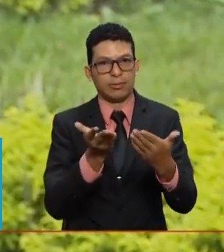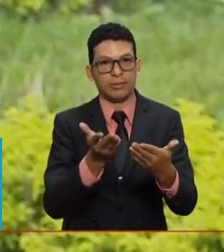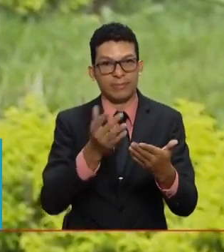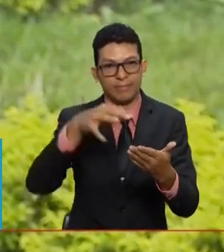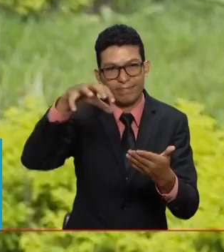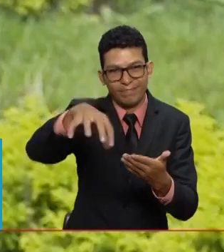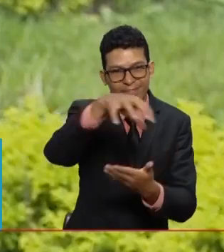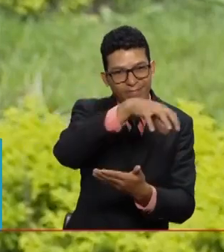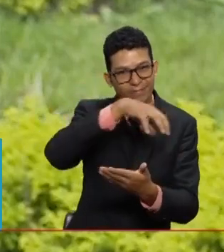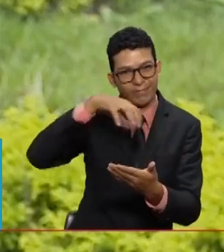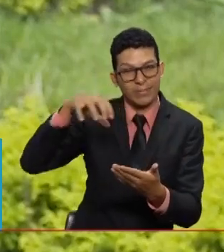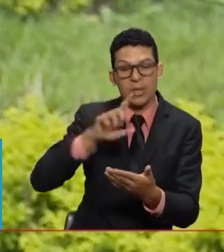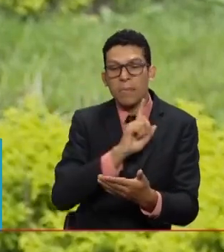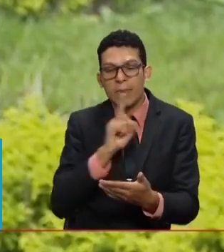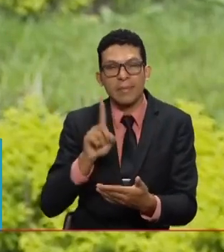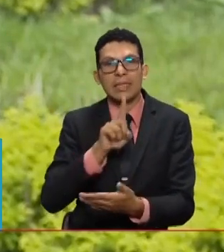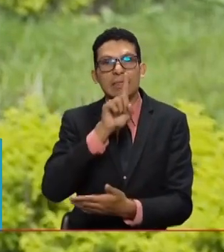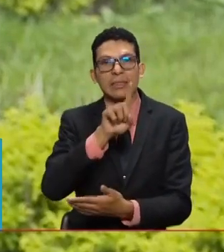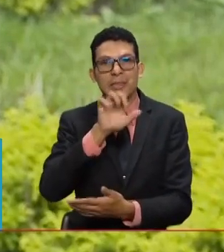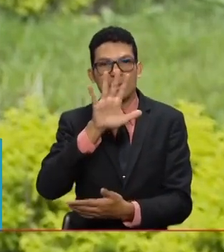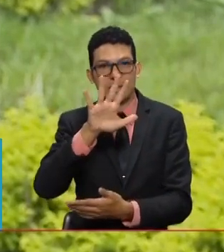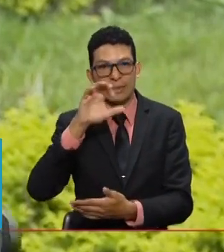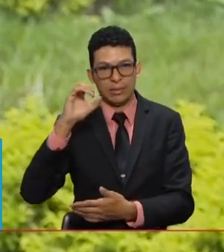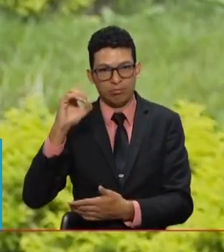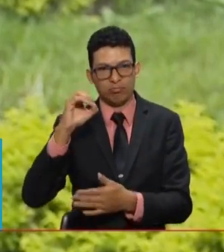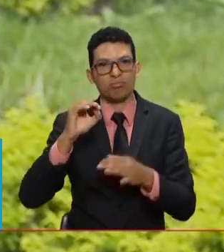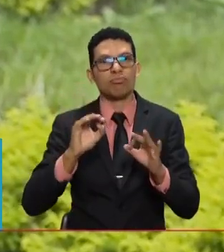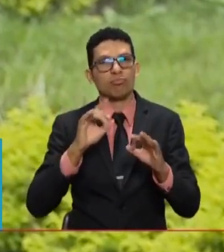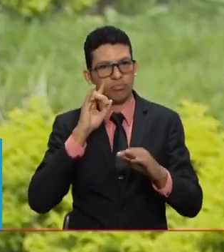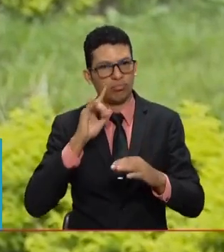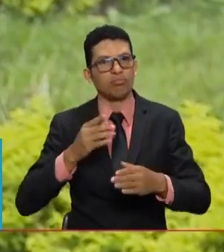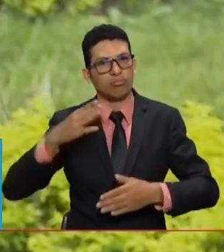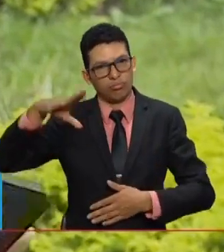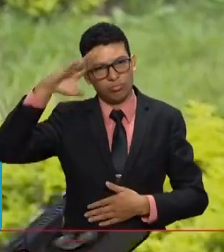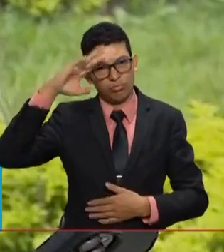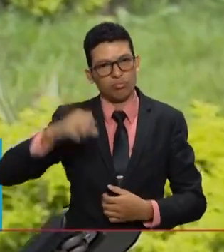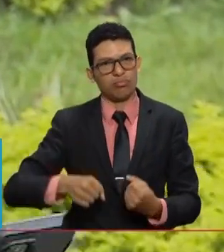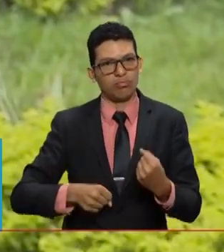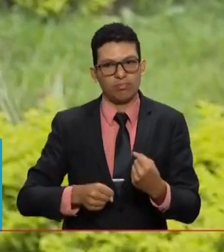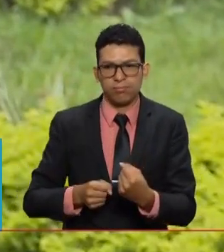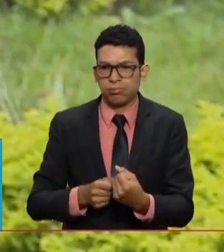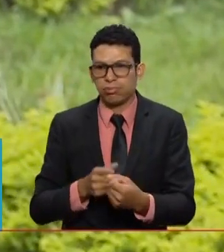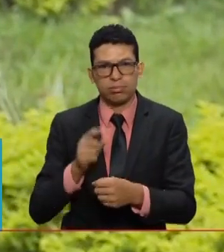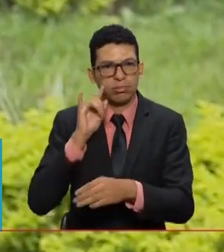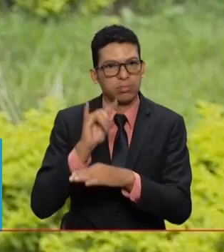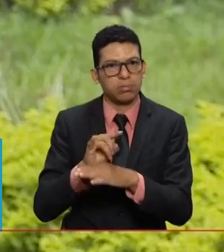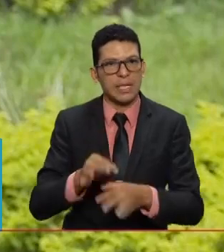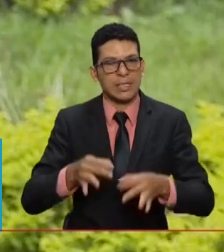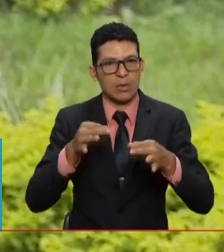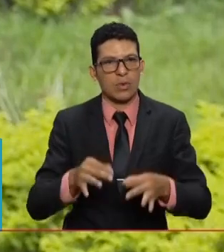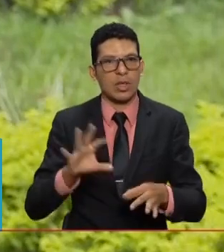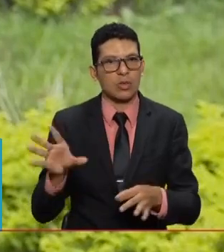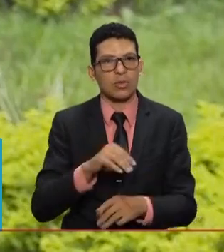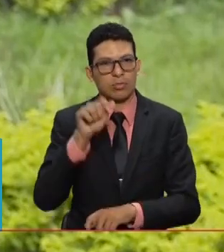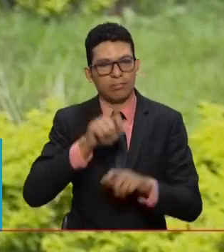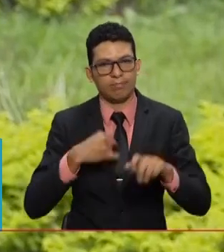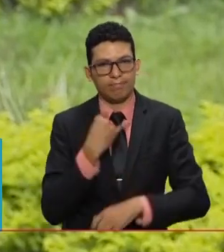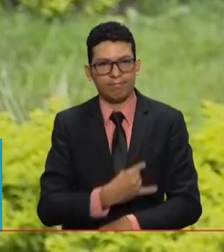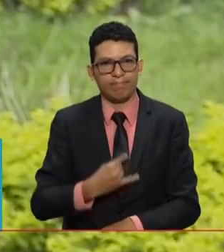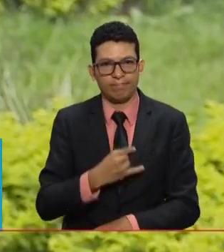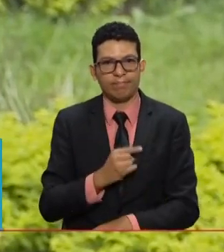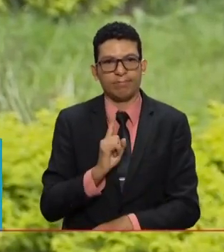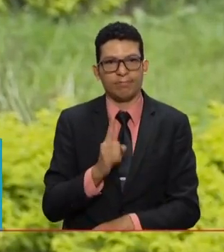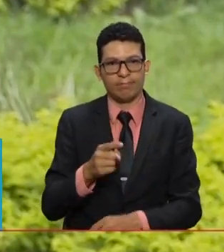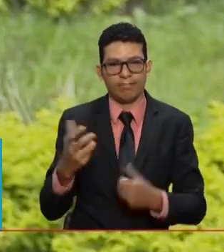mismas estaciones más de 150 uniformados que también vienen trabajando en la garantía para la seguridad de todos los usuarios de